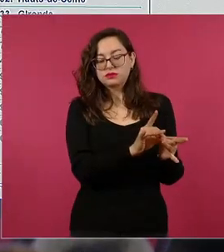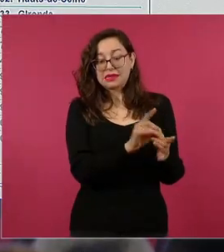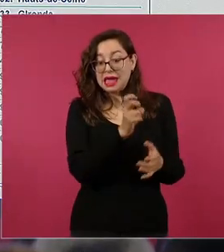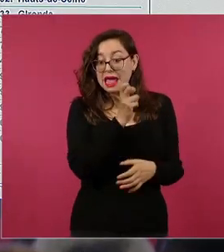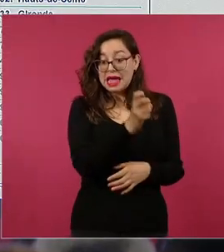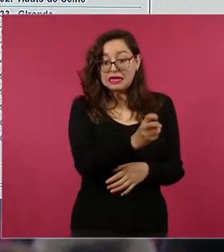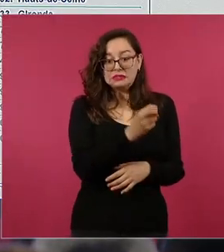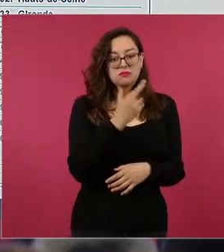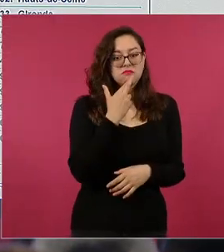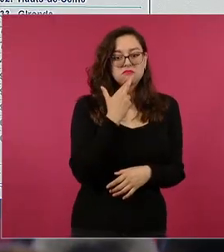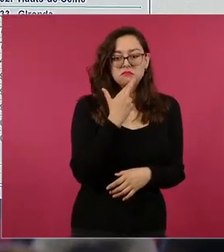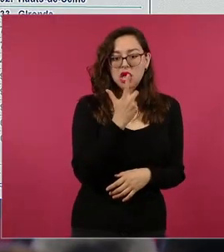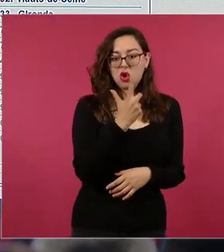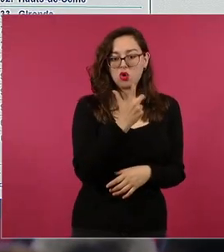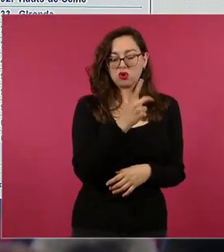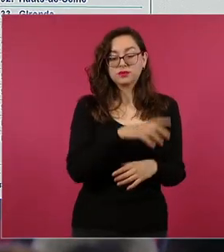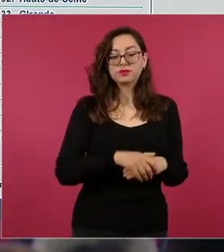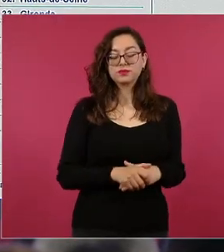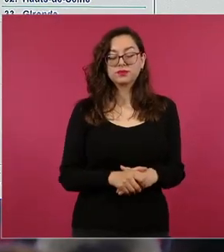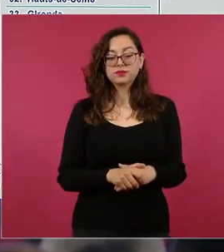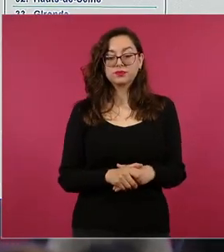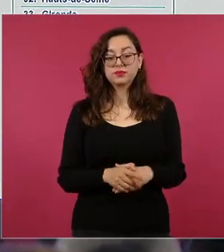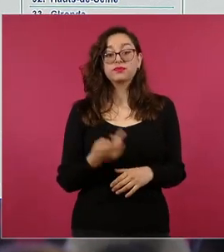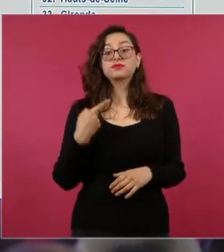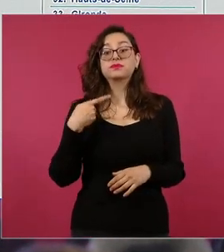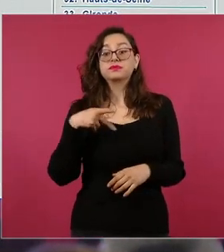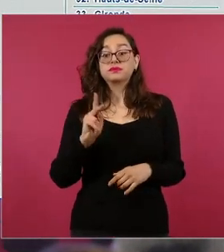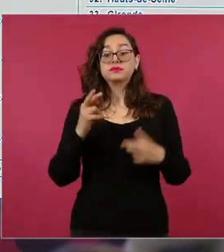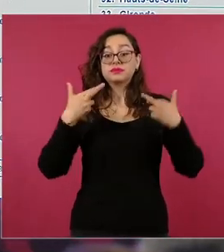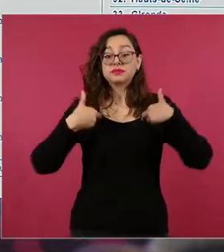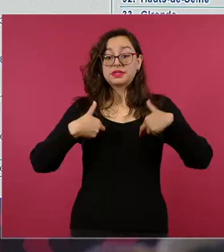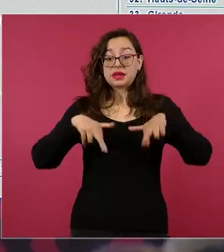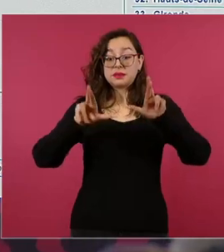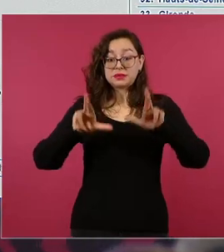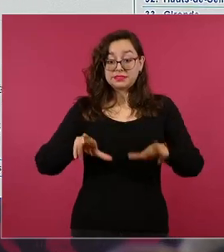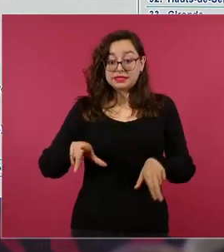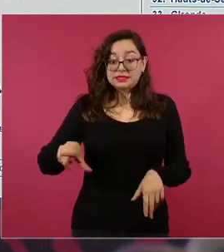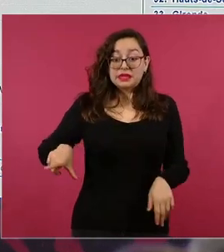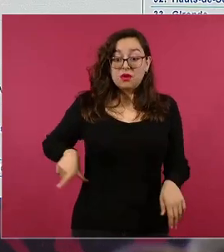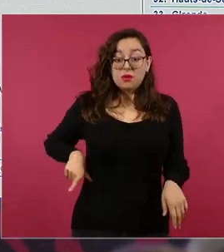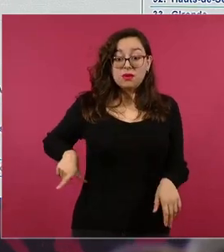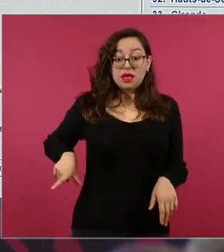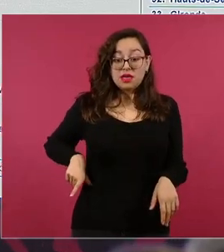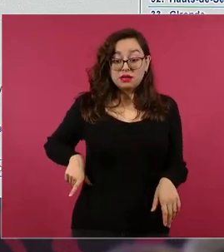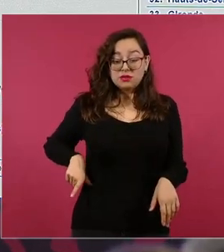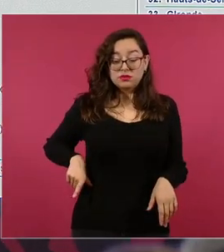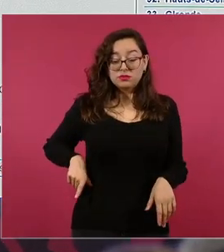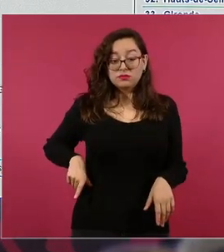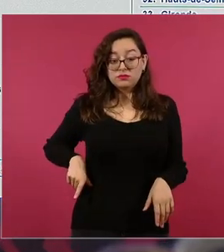Nada más que el primer ministro tendría que ser